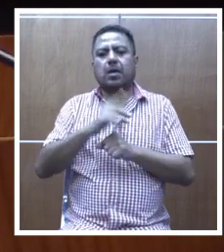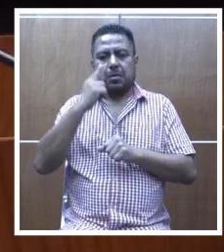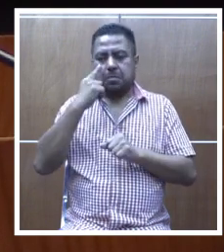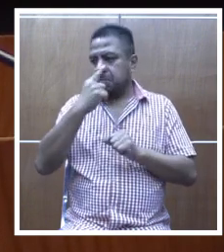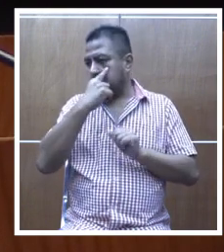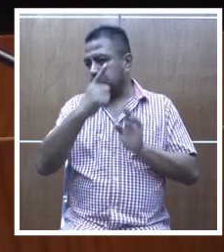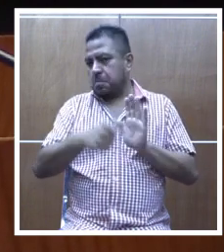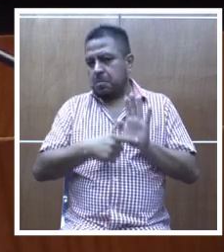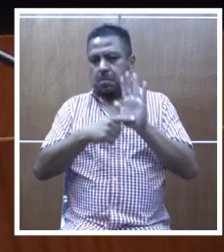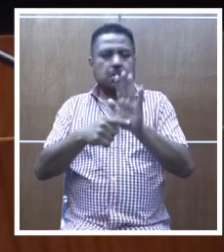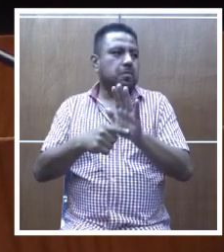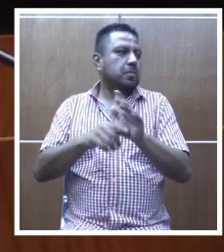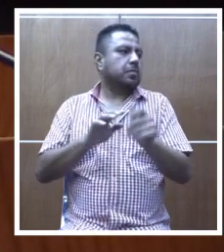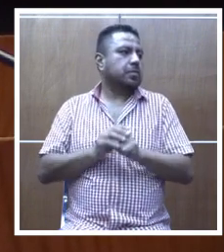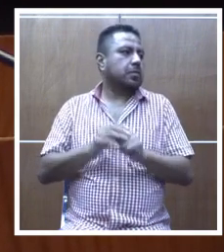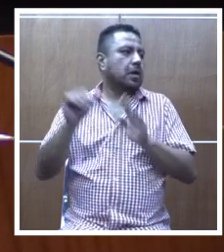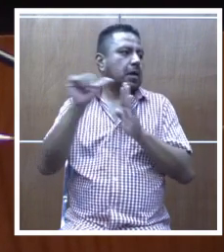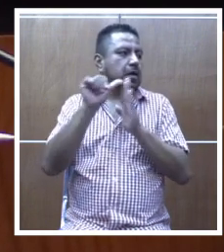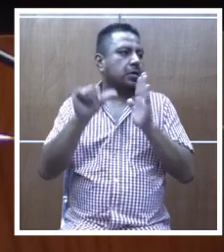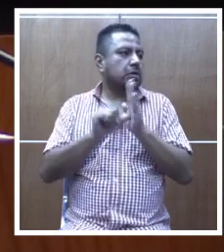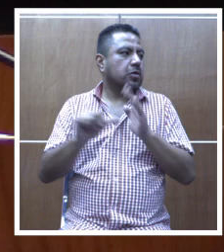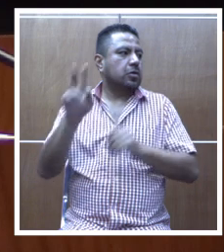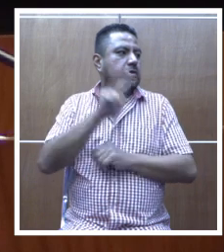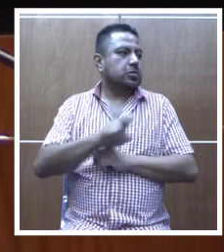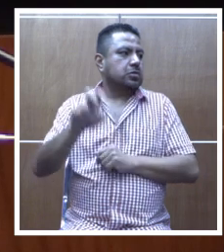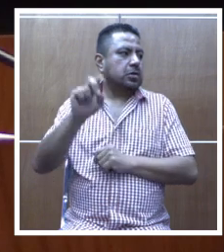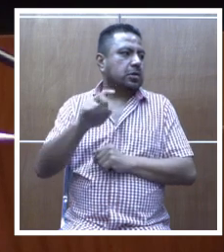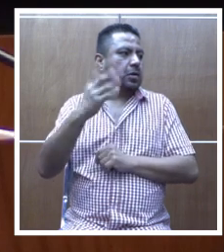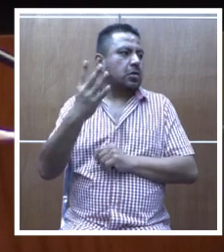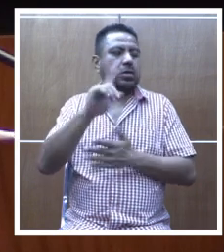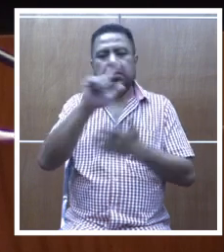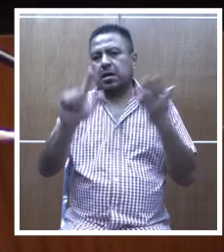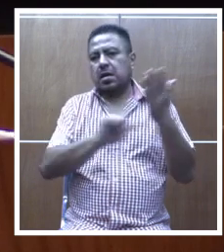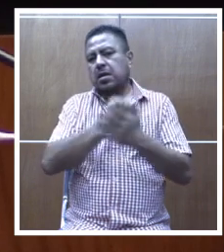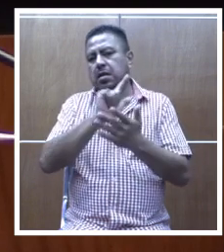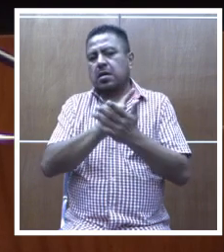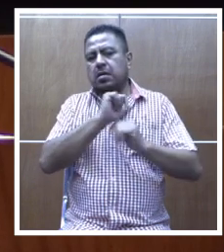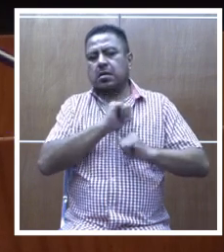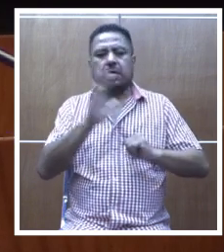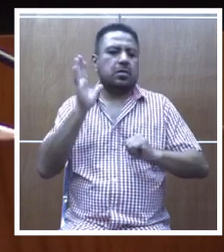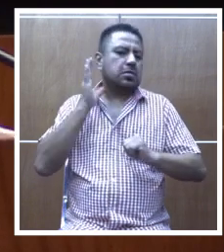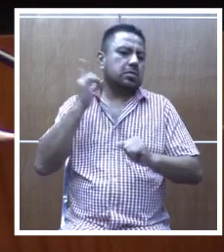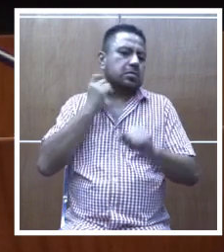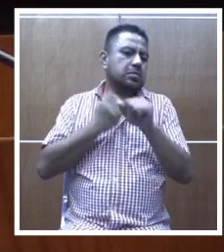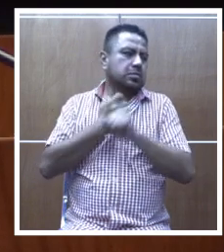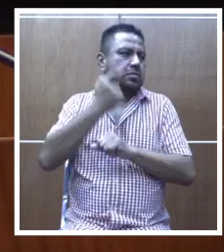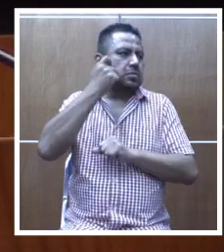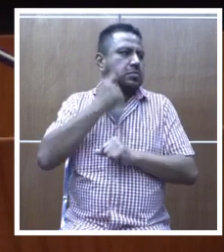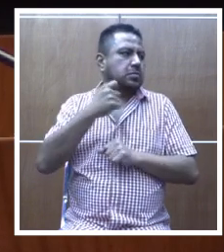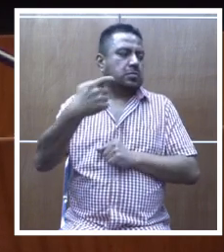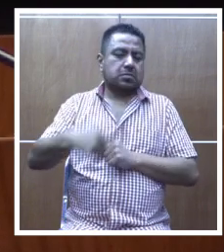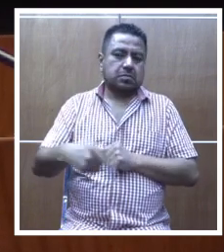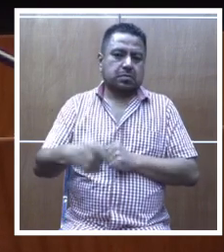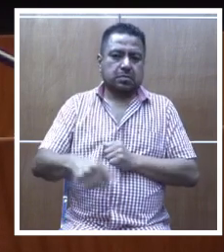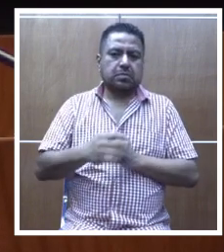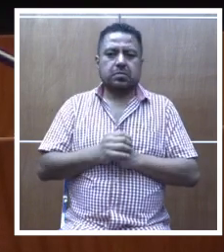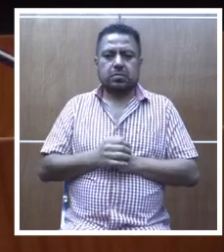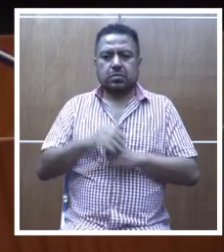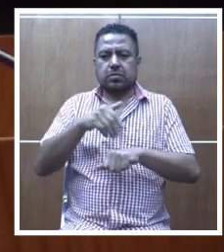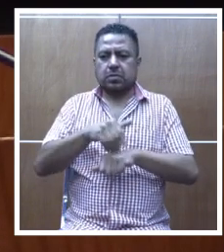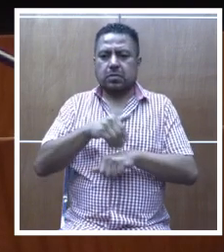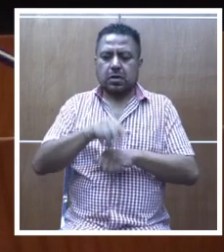siguiente. Con fundamento en el artículo 234 de la Ley Orgánica del Poder Legislativo del Estado de Guerrero,